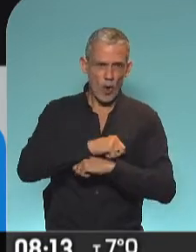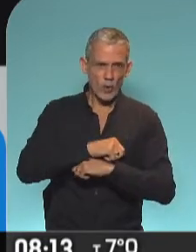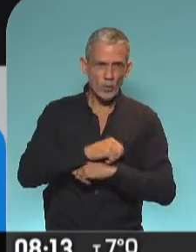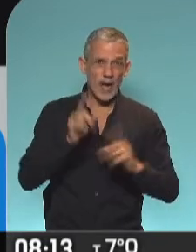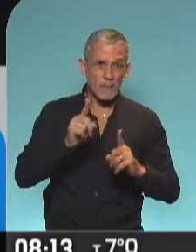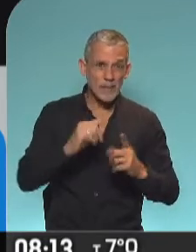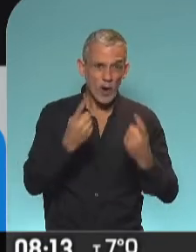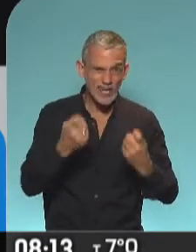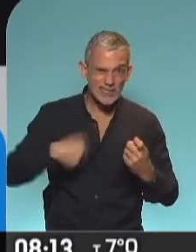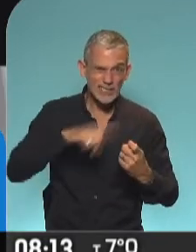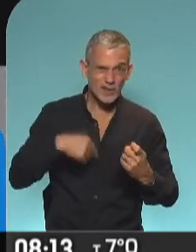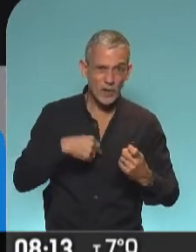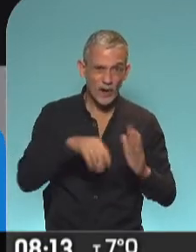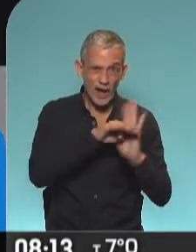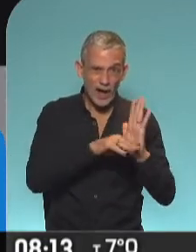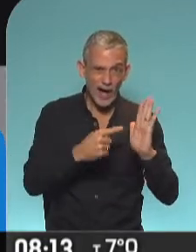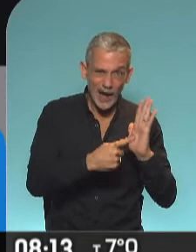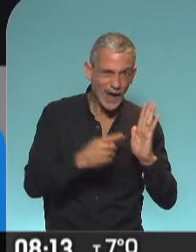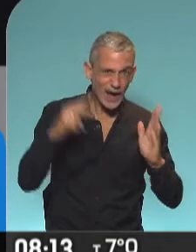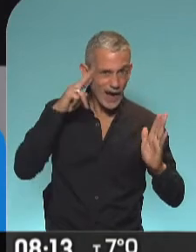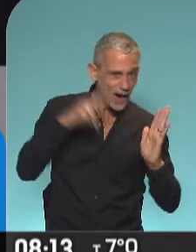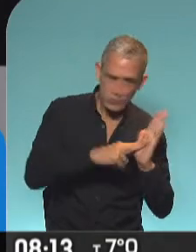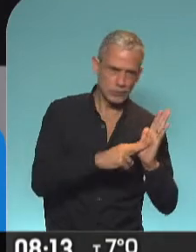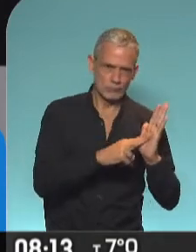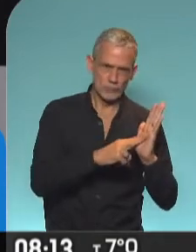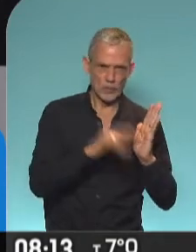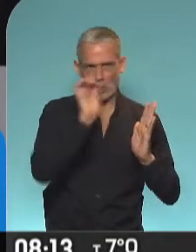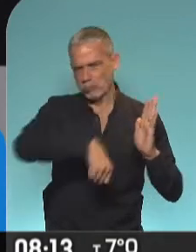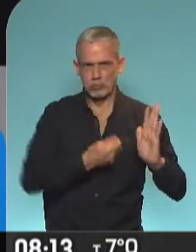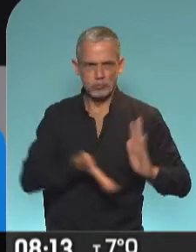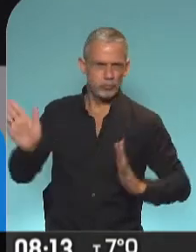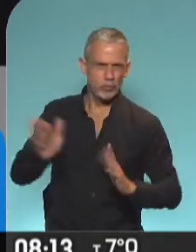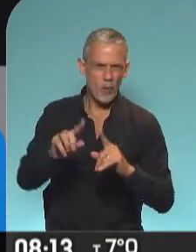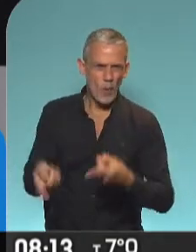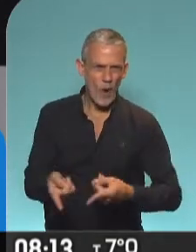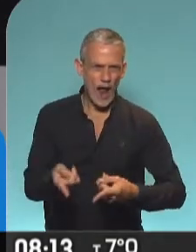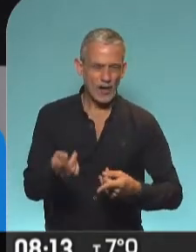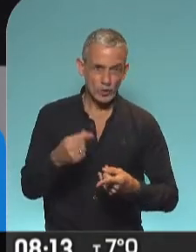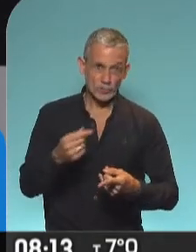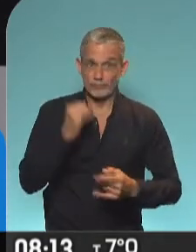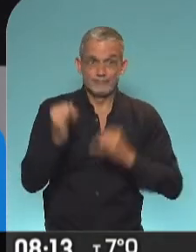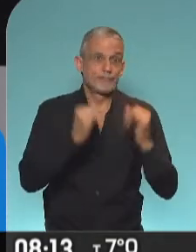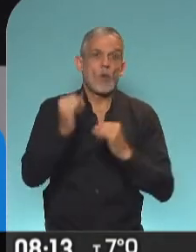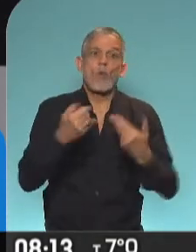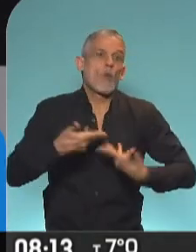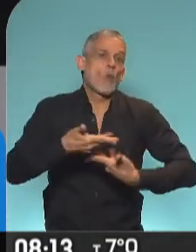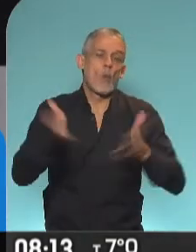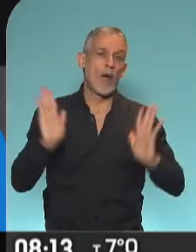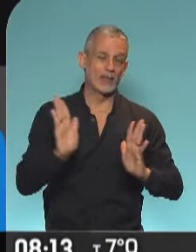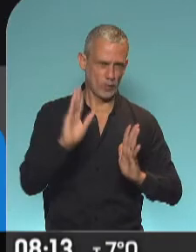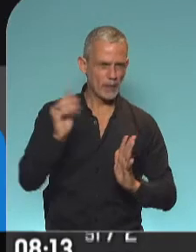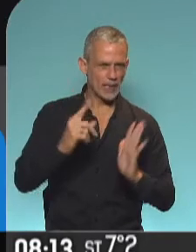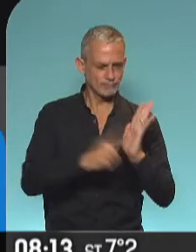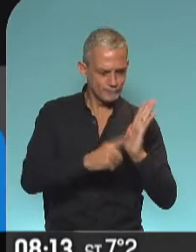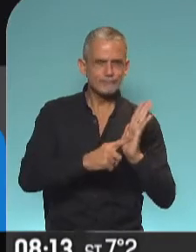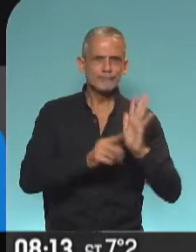los que necesitamos y no son los que queremos. Entonces lo que quería era tirar sobre la mesa este tema para que podamos tomarlo en cuenta a la hora tanto